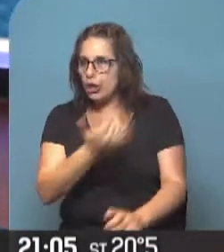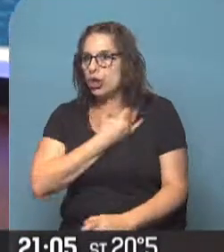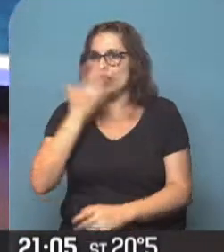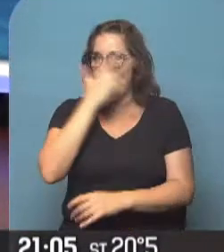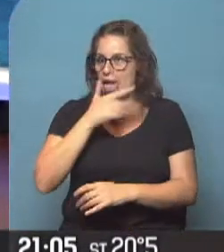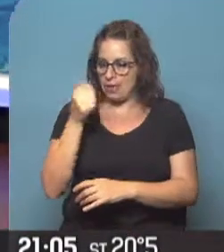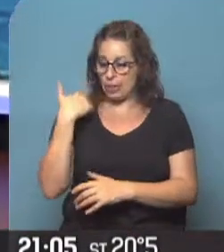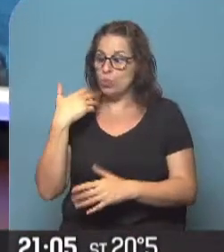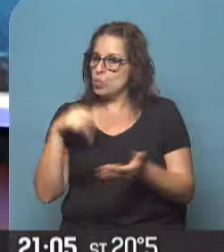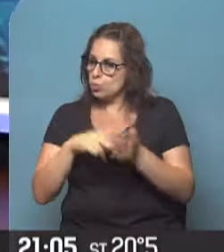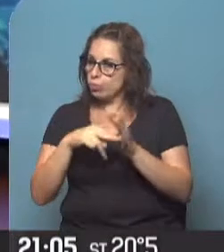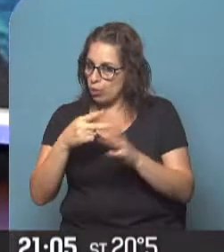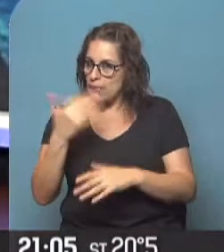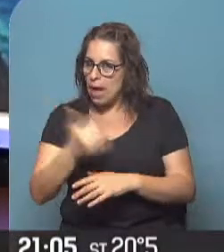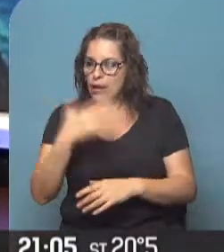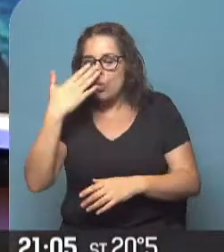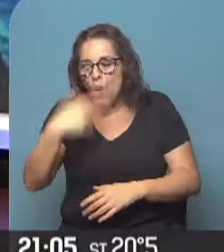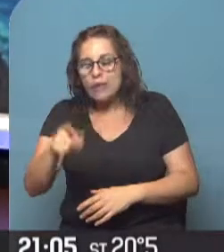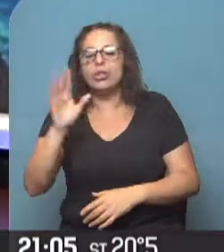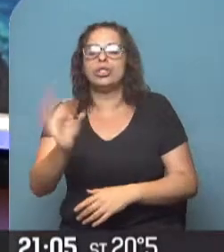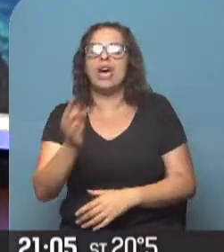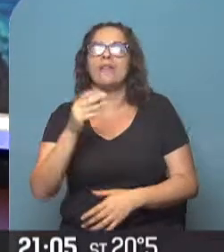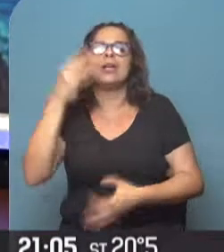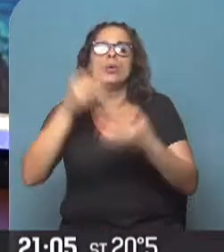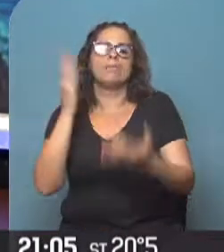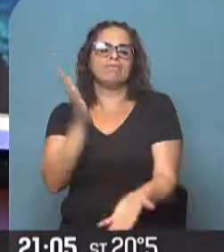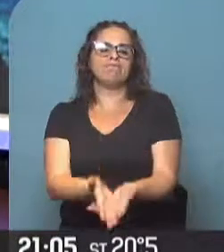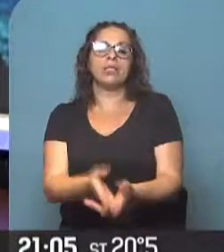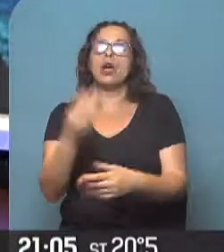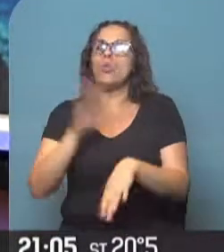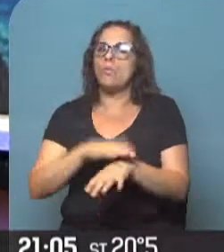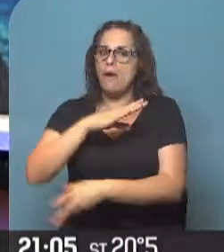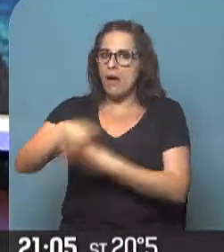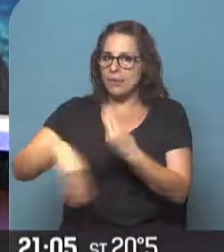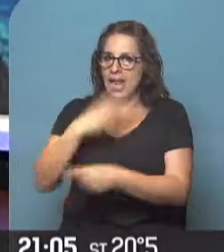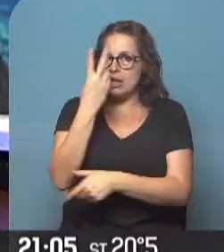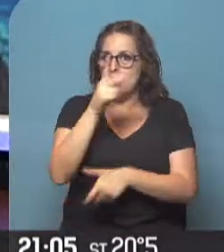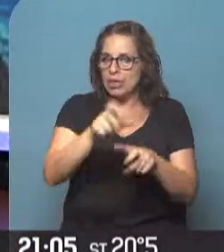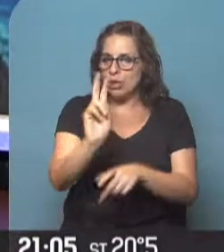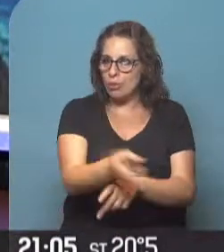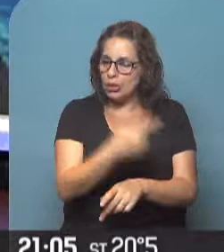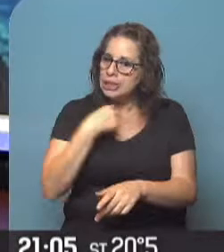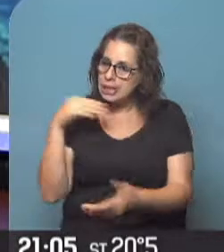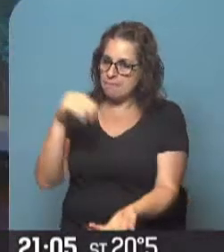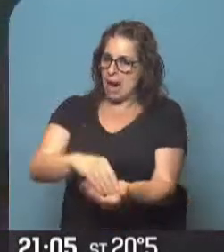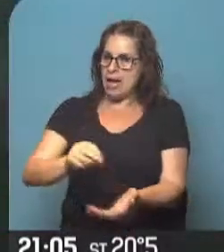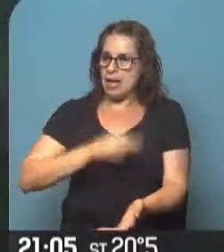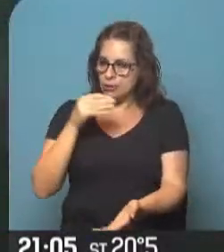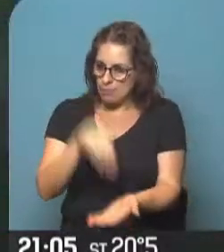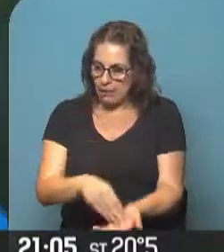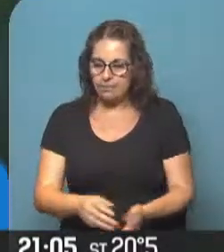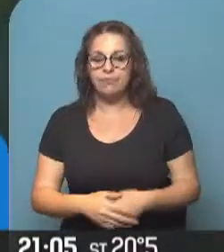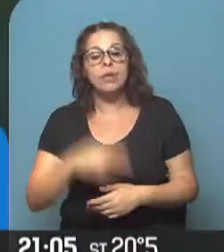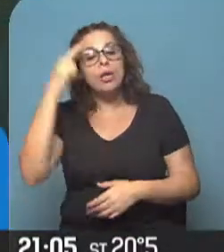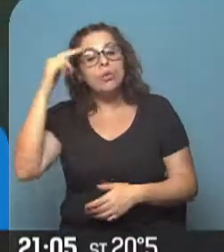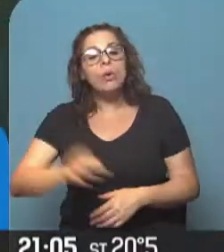Hubo incidentes una vez que se conoció la sentencia porque los familiares de las víctimas esperaban más.